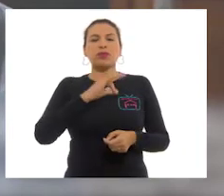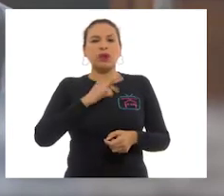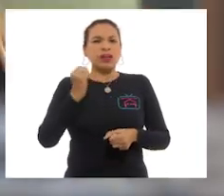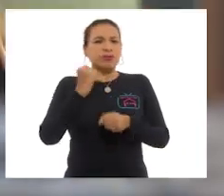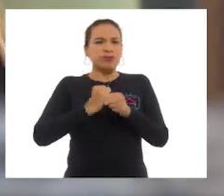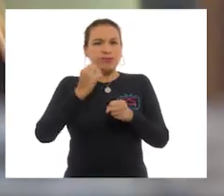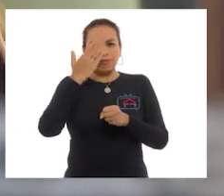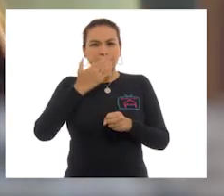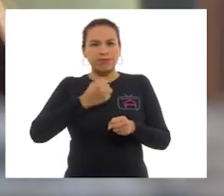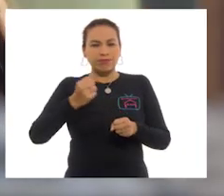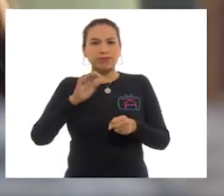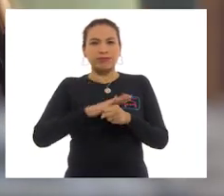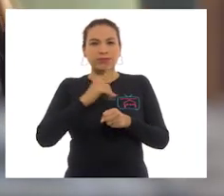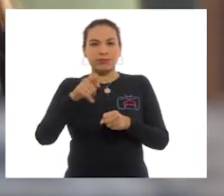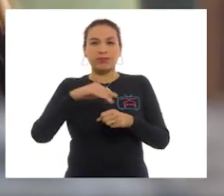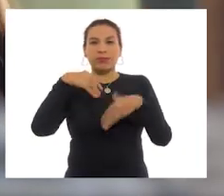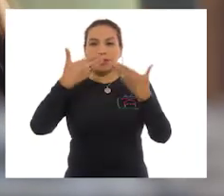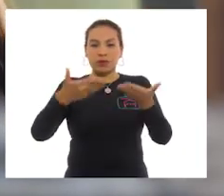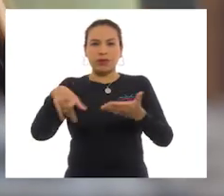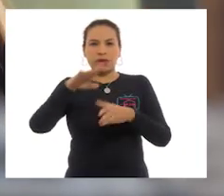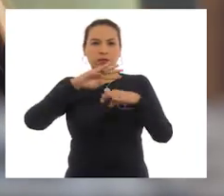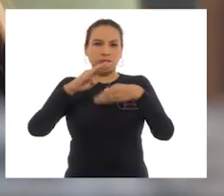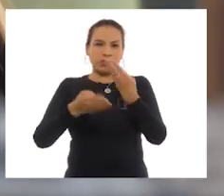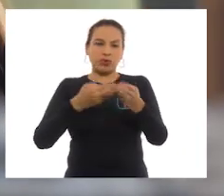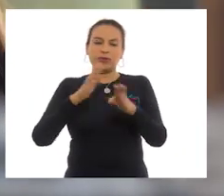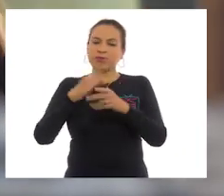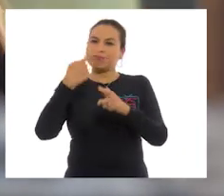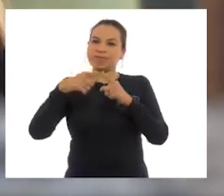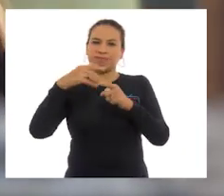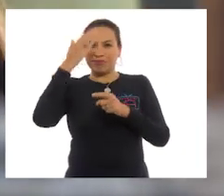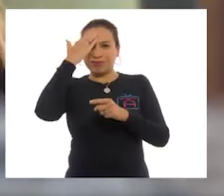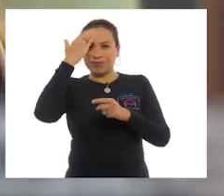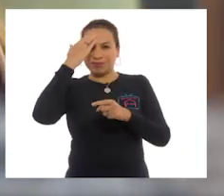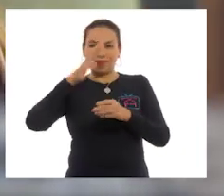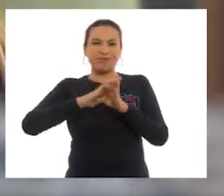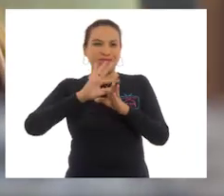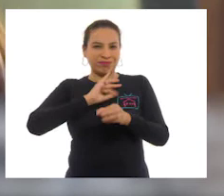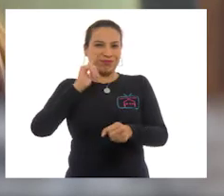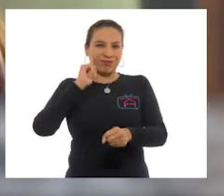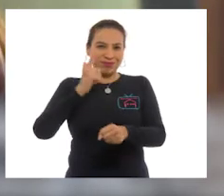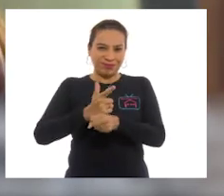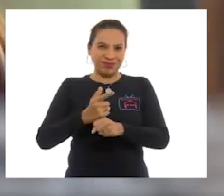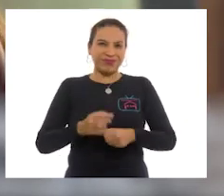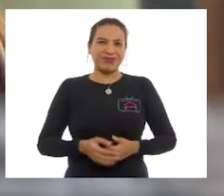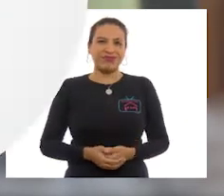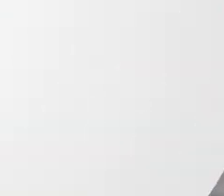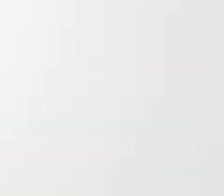talento, porque allá afuera, el mundo está lleno de conocimiento por descubrir.